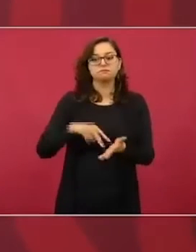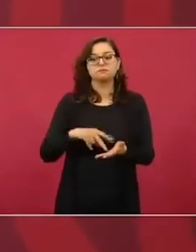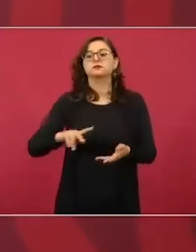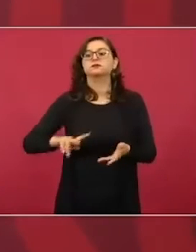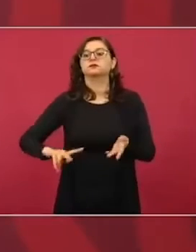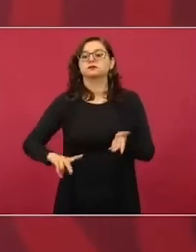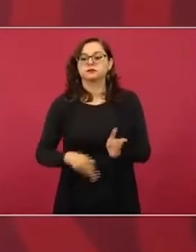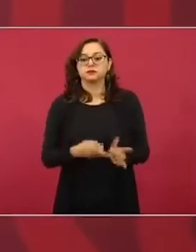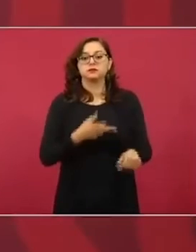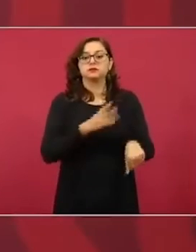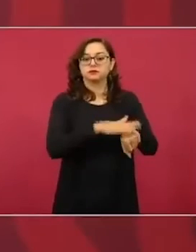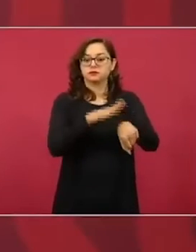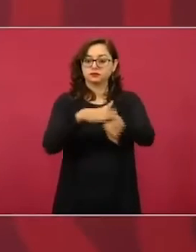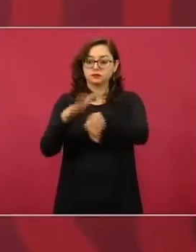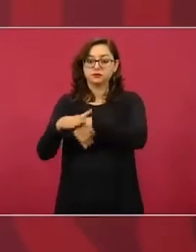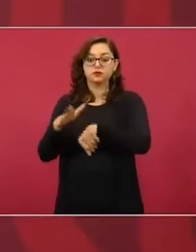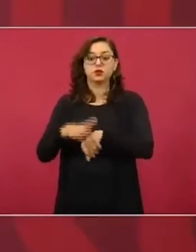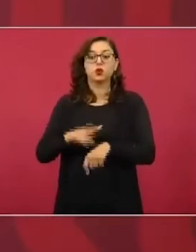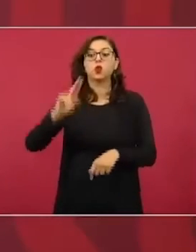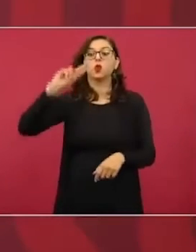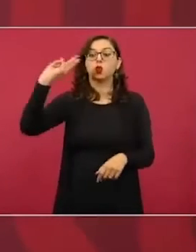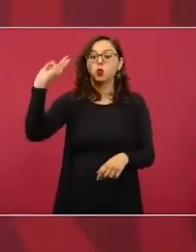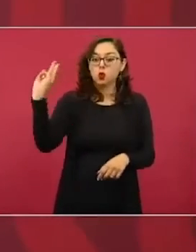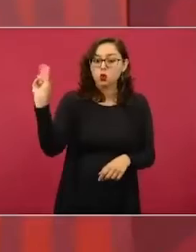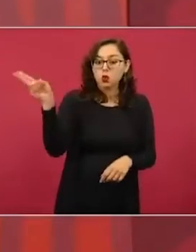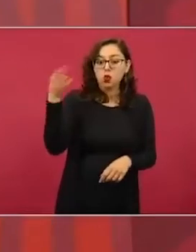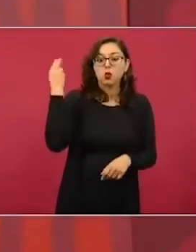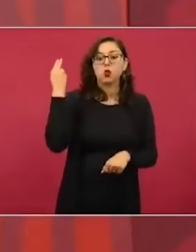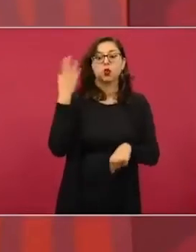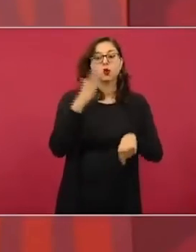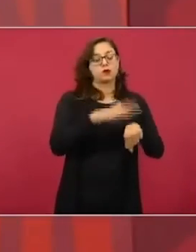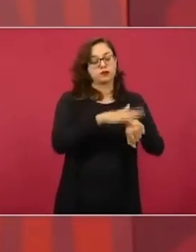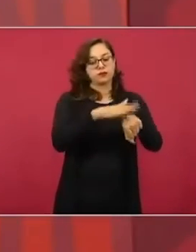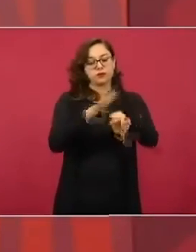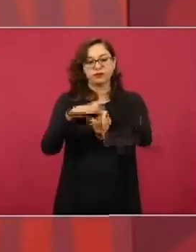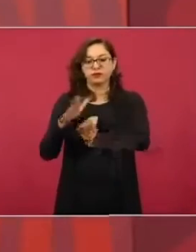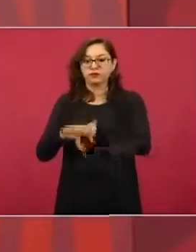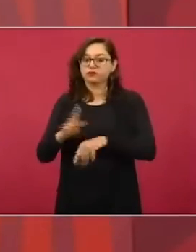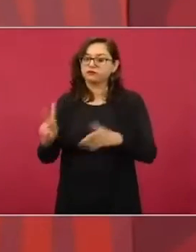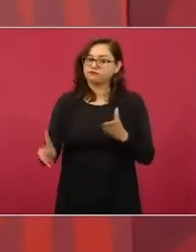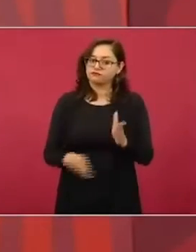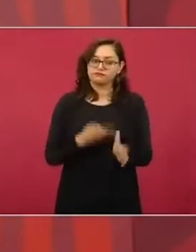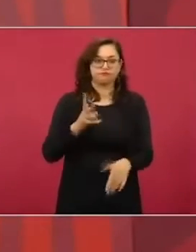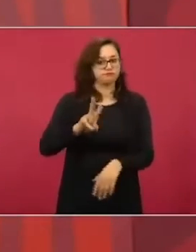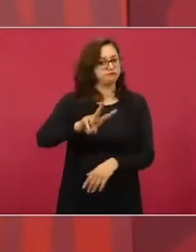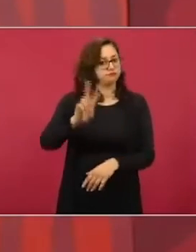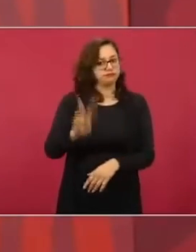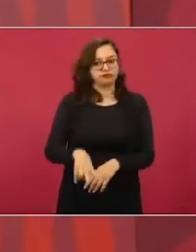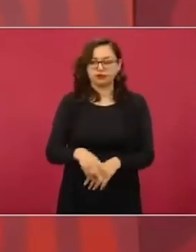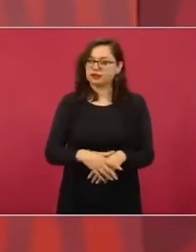un llamado a las universidades, porque ya se pasaron